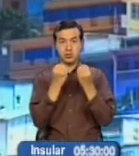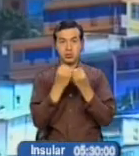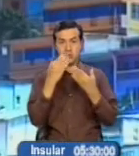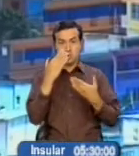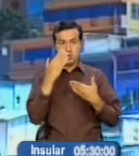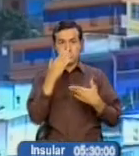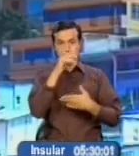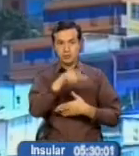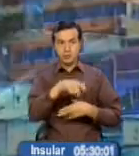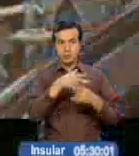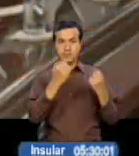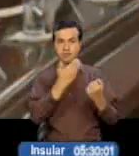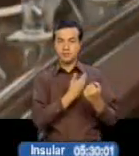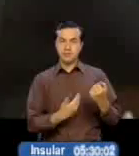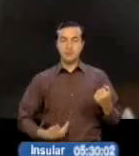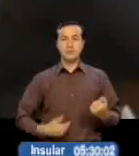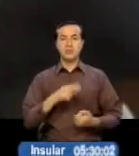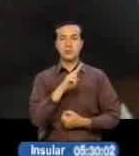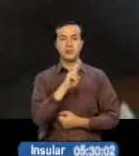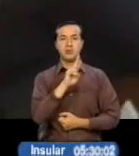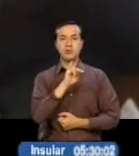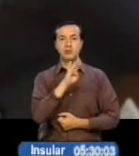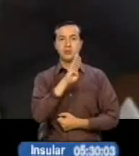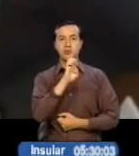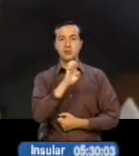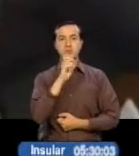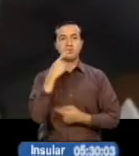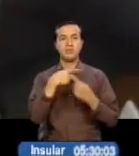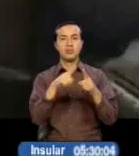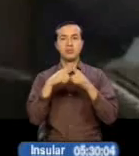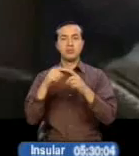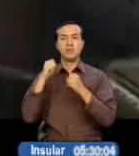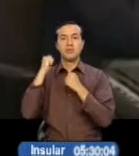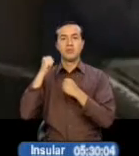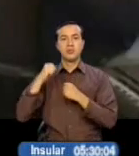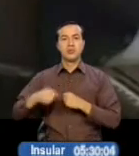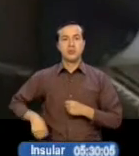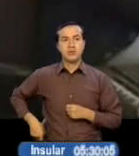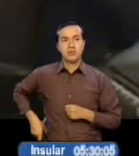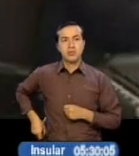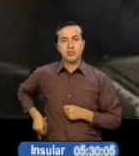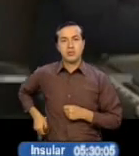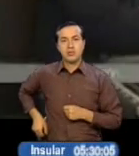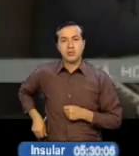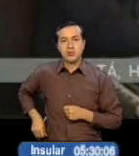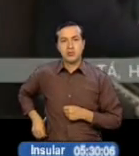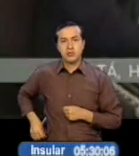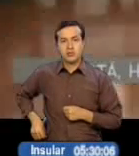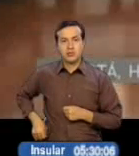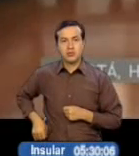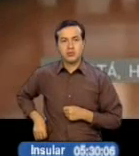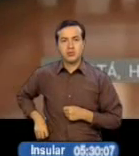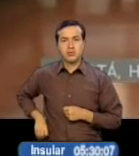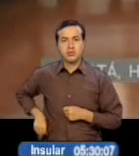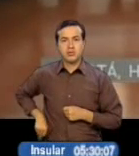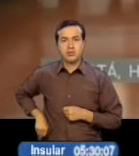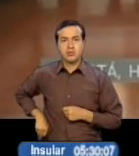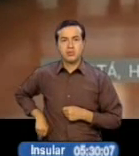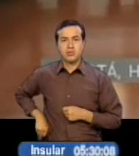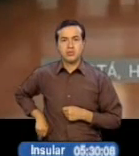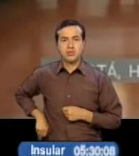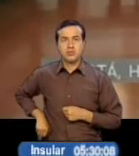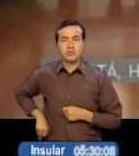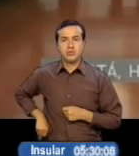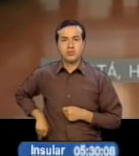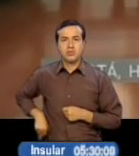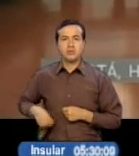Uribe. Hasta la Casa de Nariño llegaron las diferentes fuerzas políticas ante el llamado del presidente Juan Manuel Santos, luego de que los colombianos le